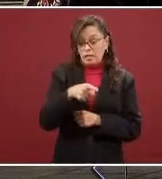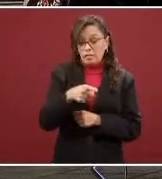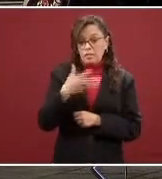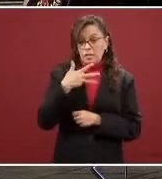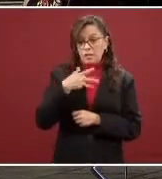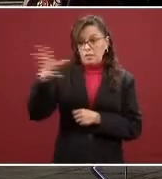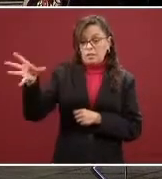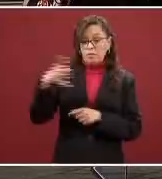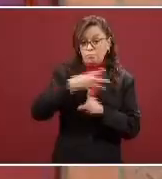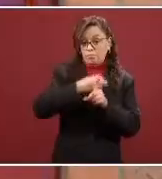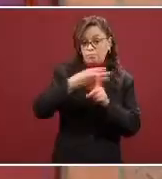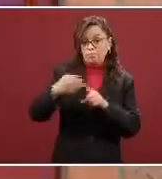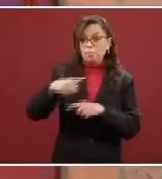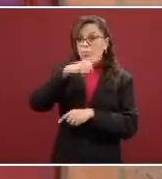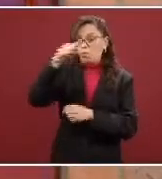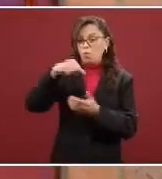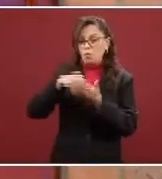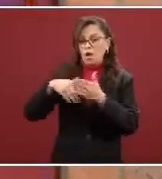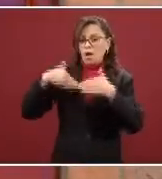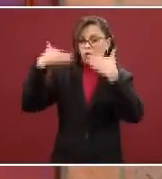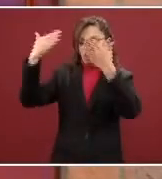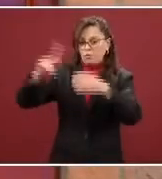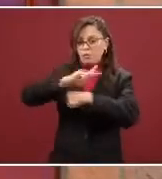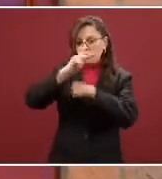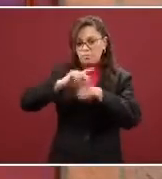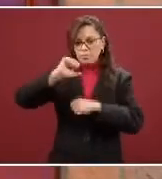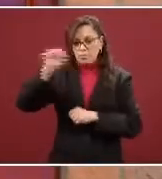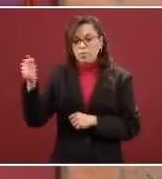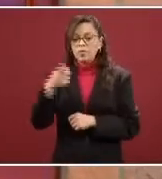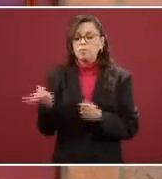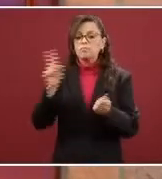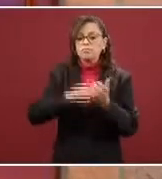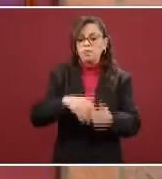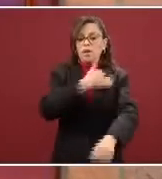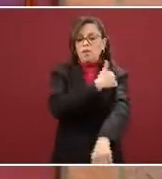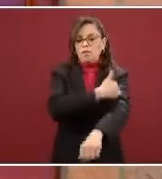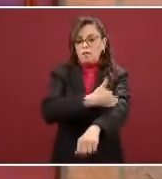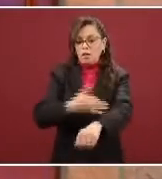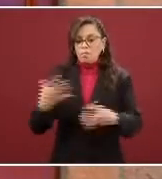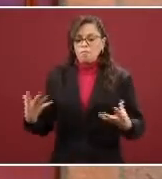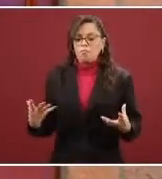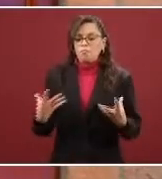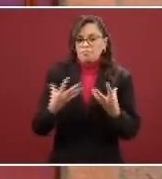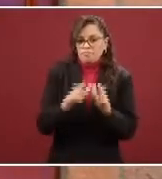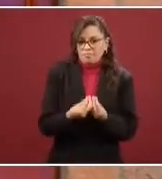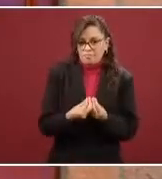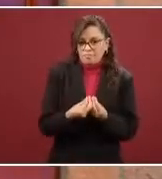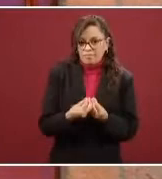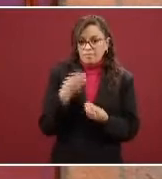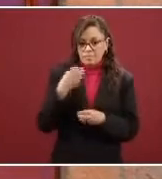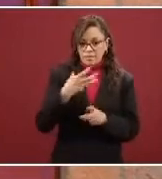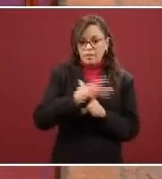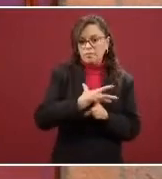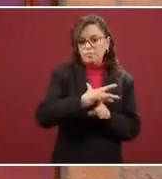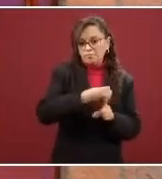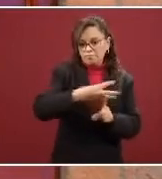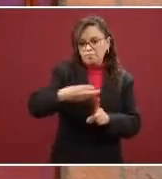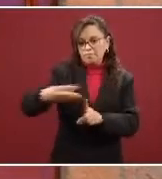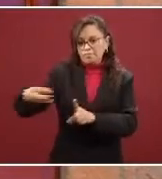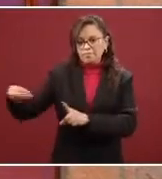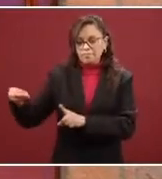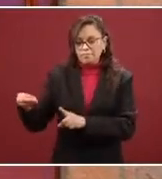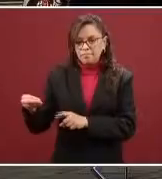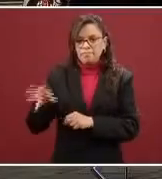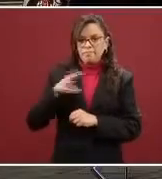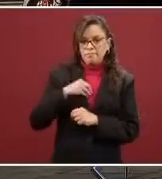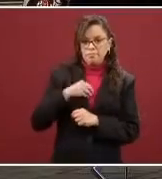un brote familiar, es decir, familiares directos cercanos o intradomiciliarios que se habían contagiado y habían desarrollado